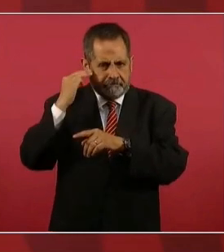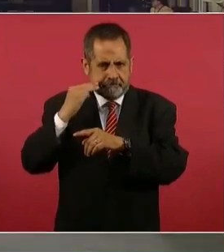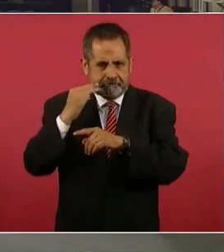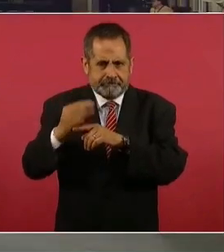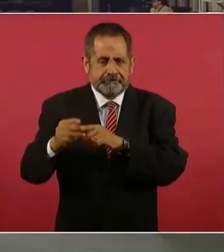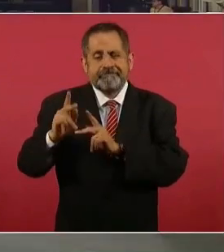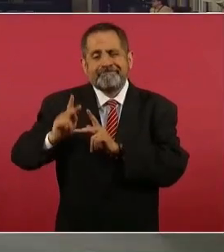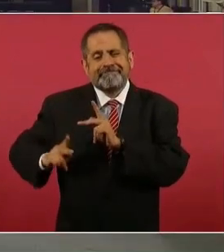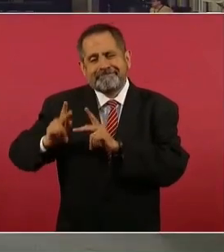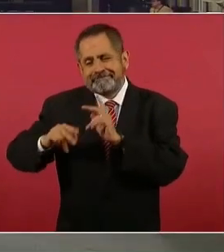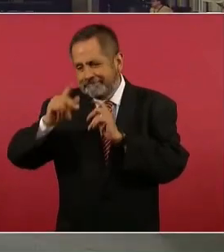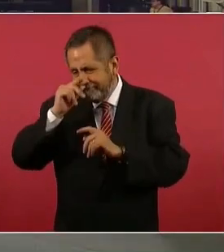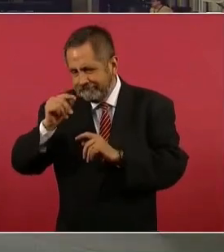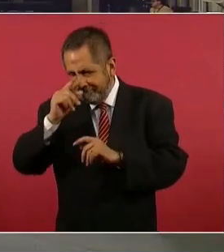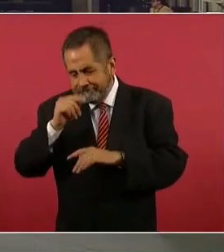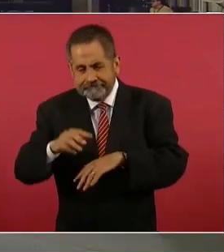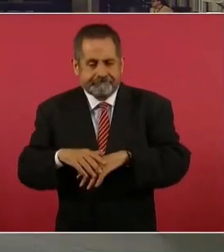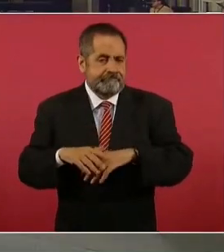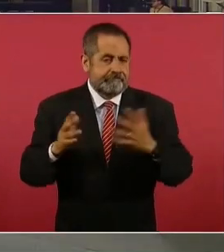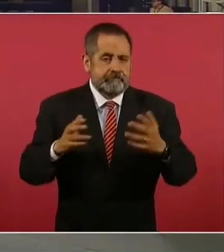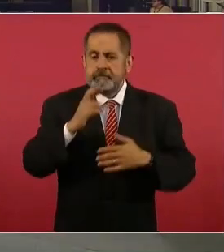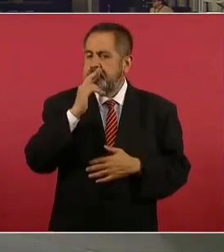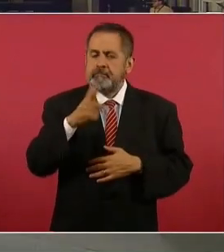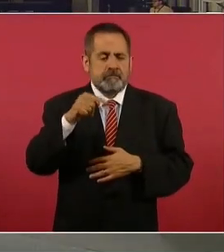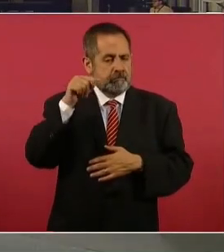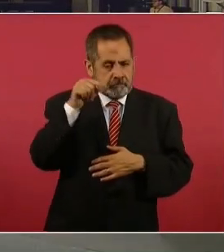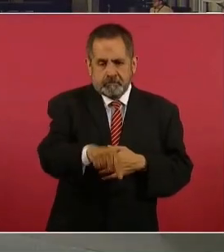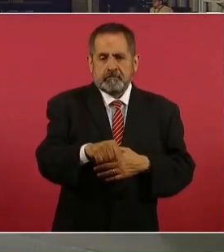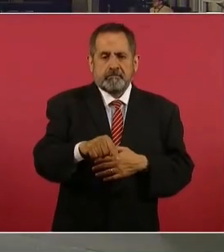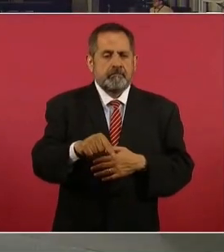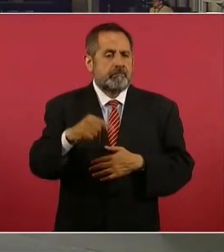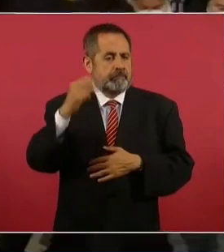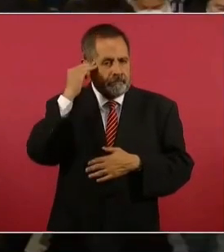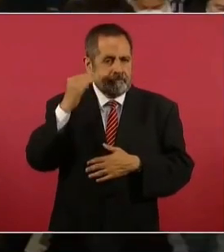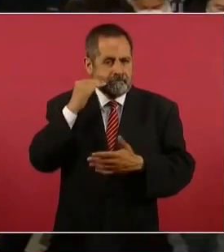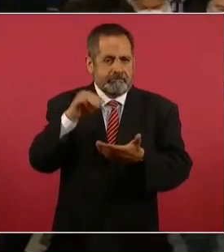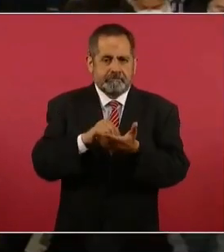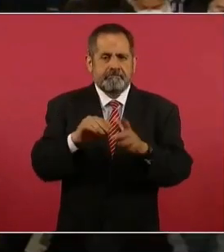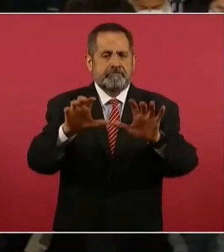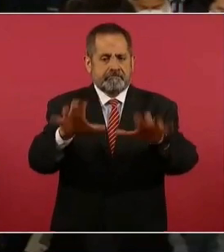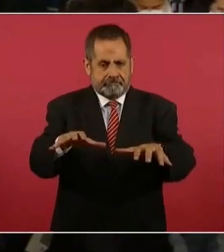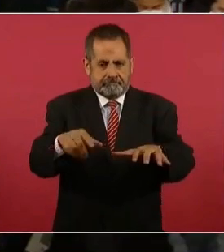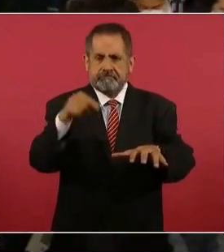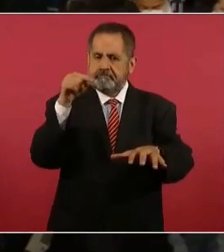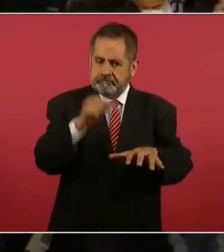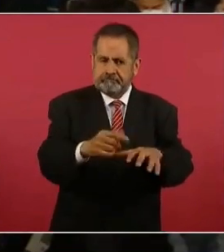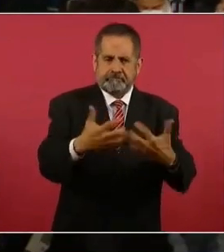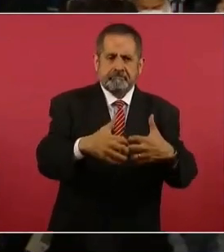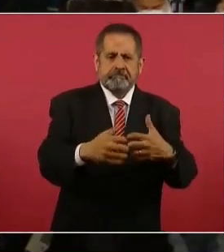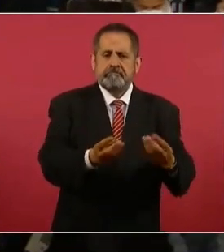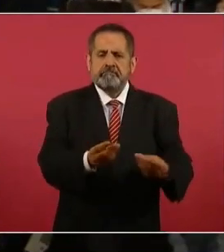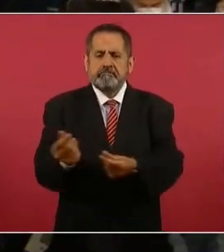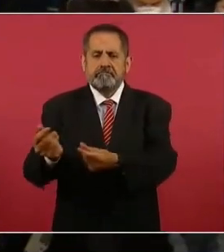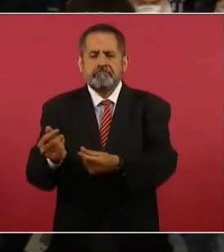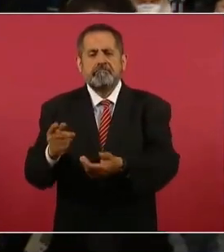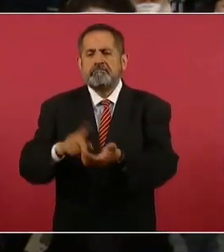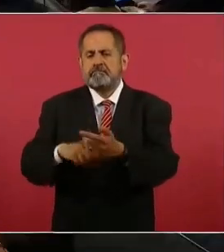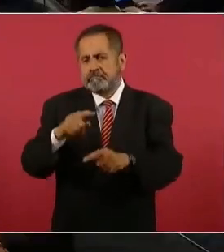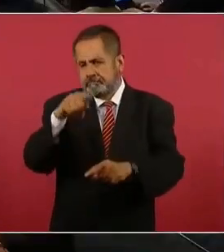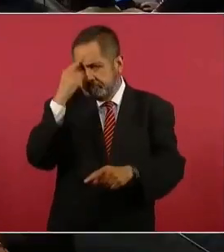se tiene energía, las plantas de Mérida, pero se requiere